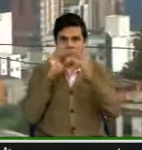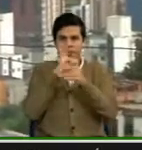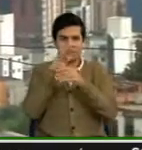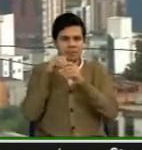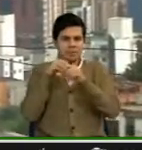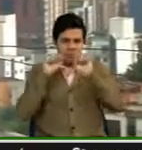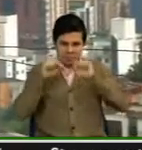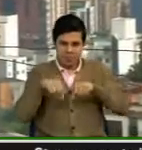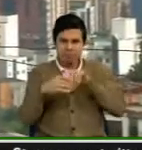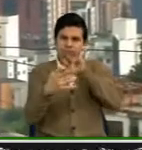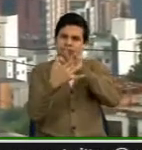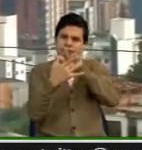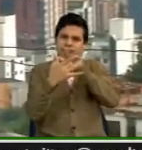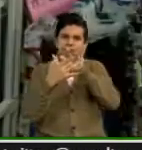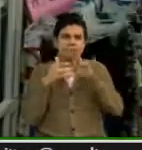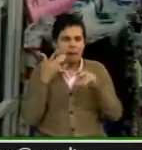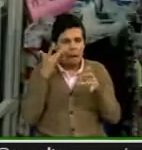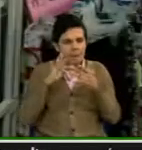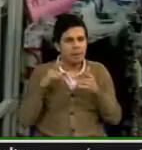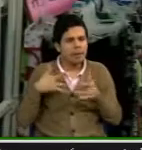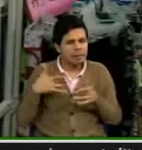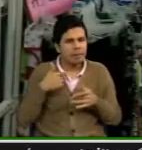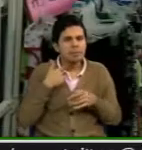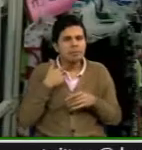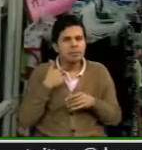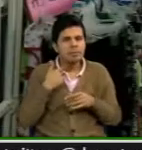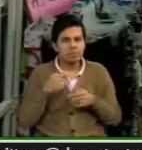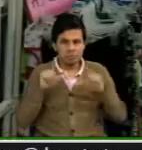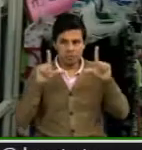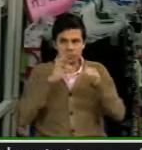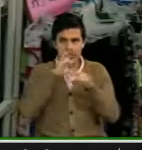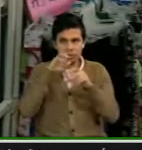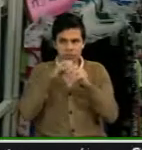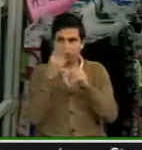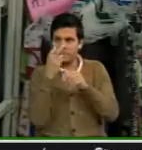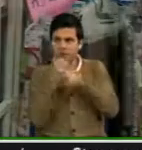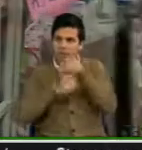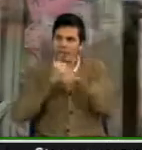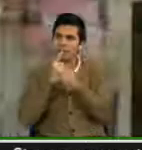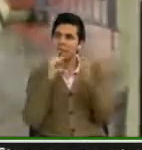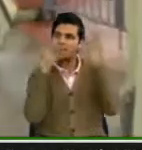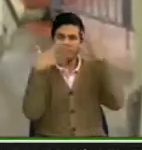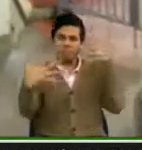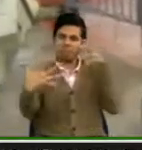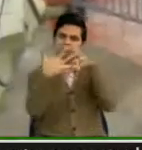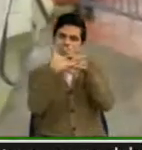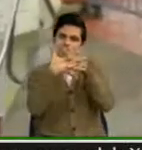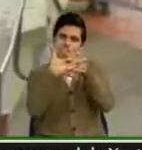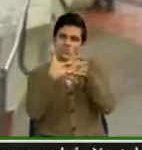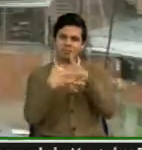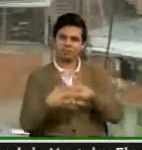nosotros de las producciones que más te gustan. El canal TRO en sus 20 años integrando nuestra región.